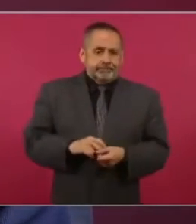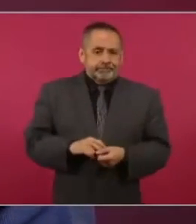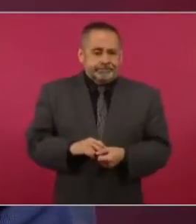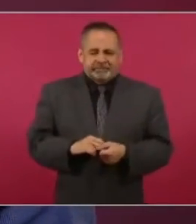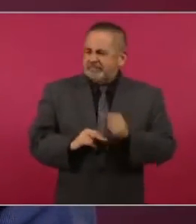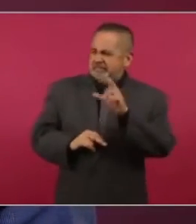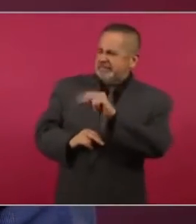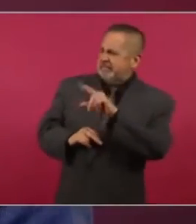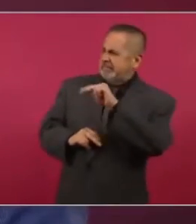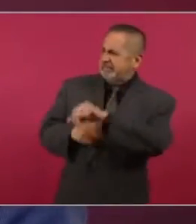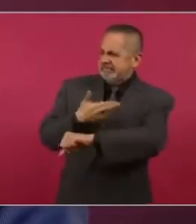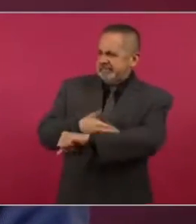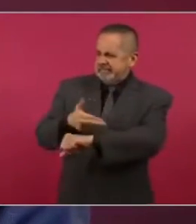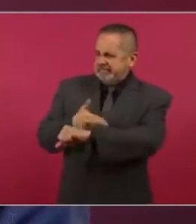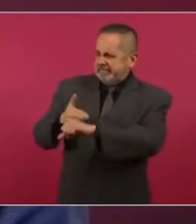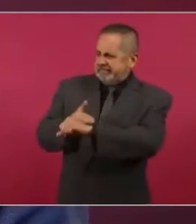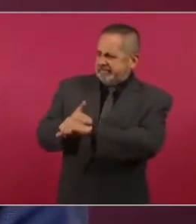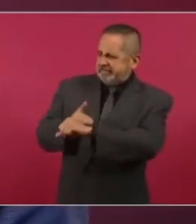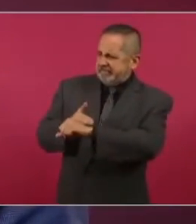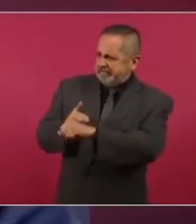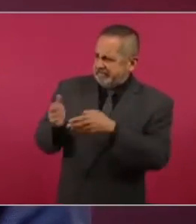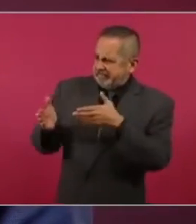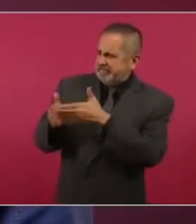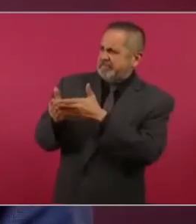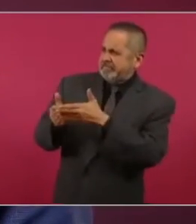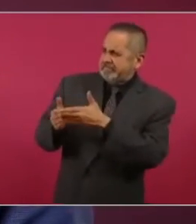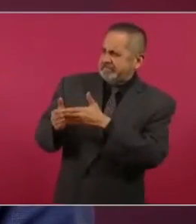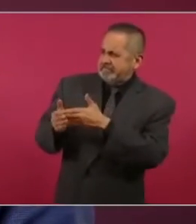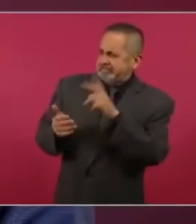impidieron de que